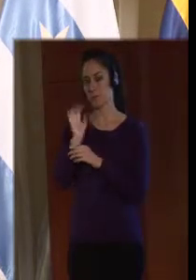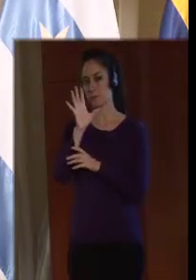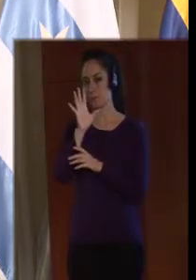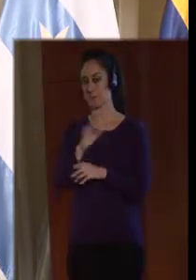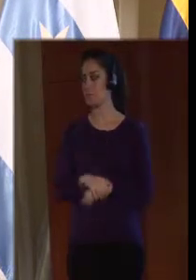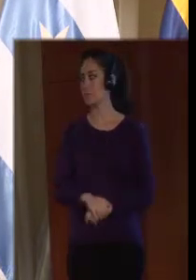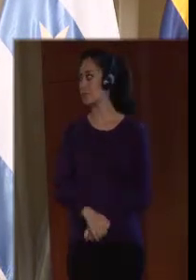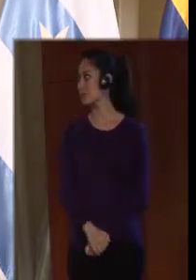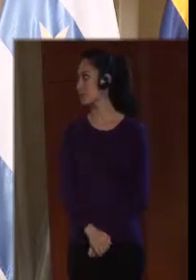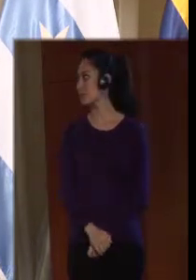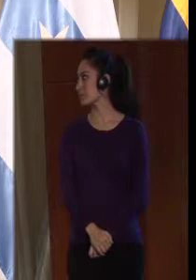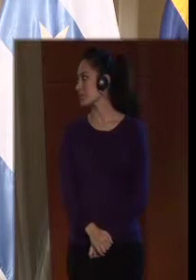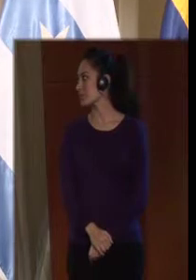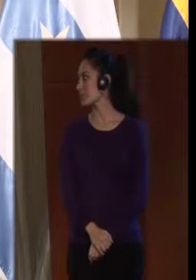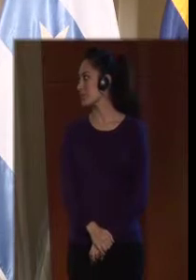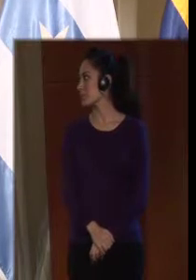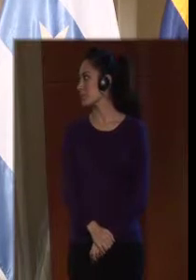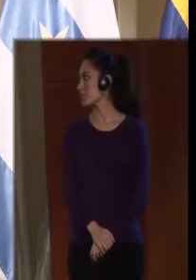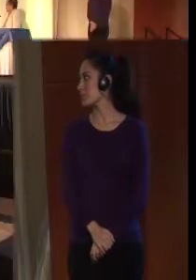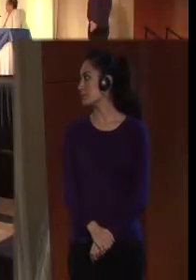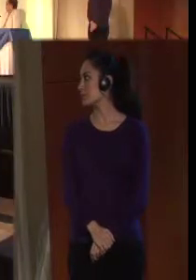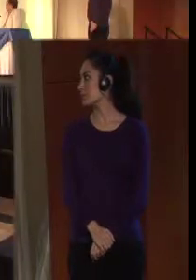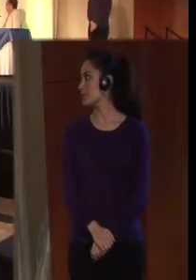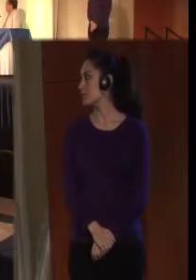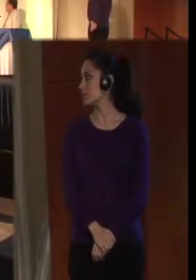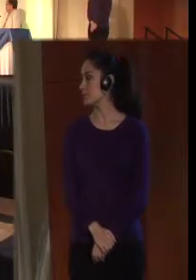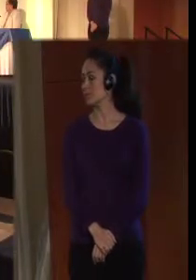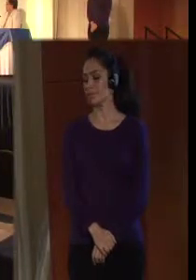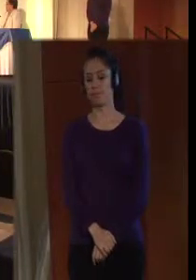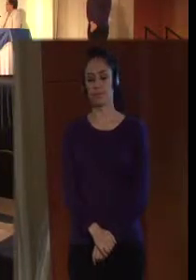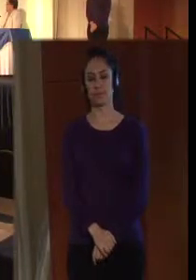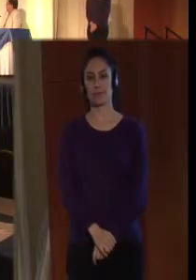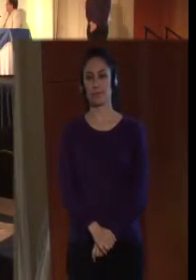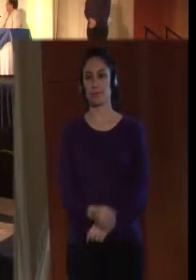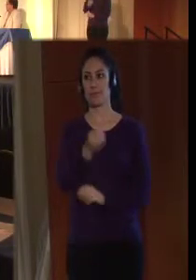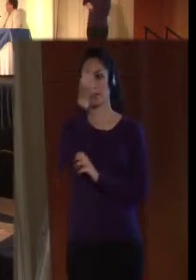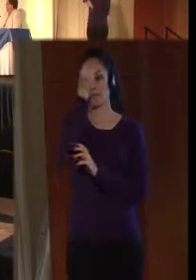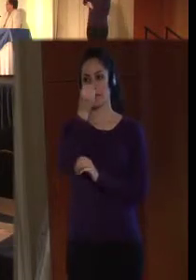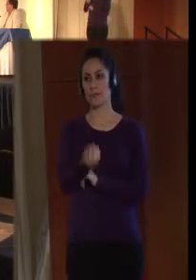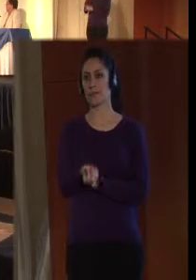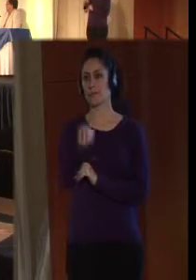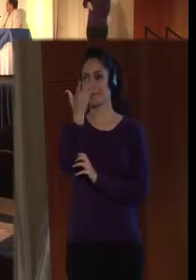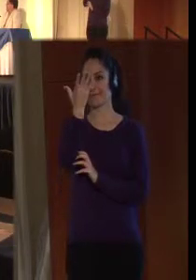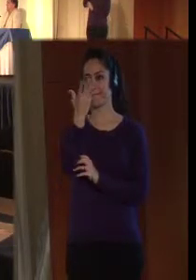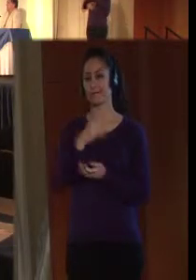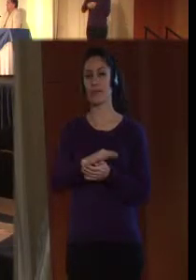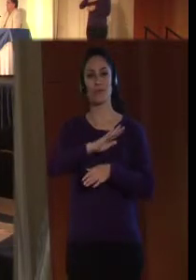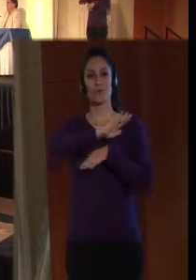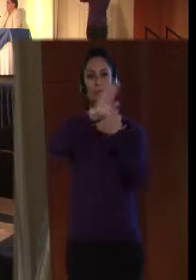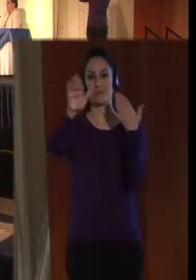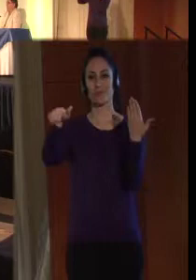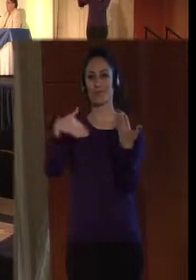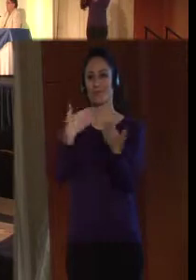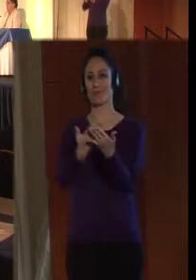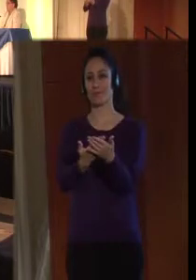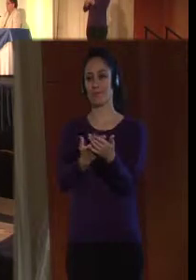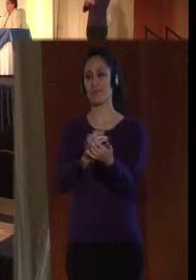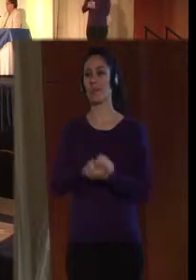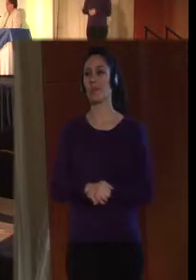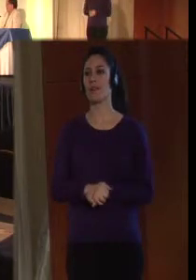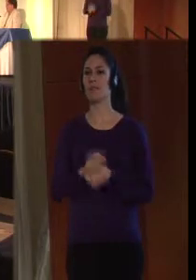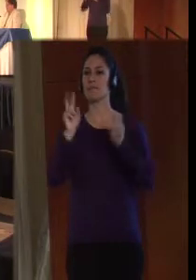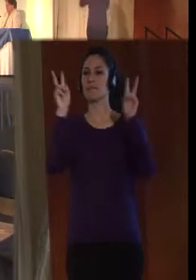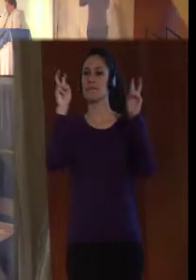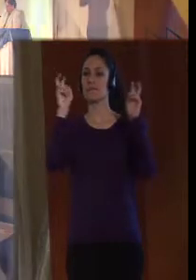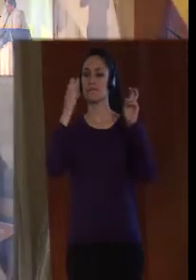Buenos días con todos. El tema que voy a exponer en esta